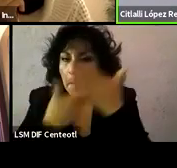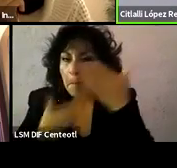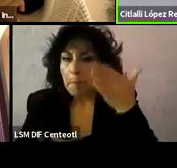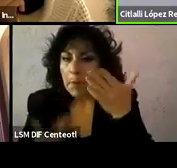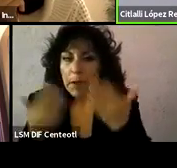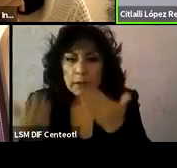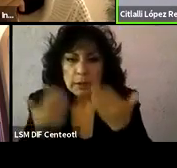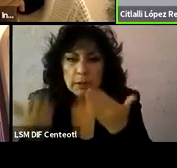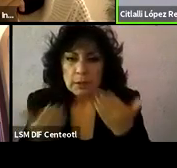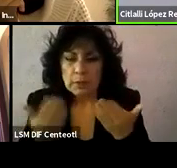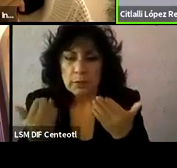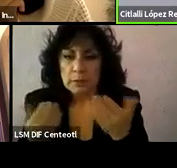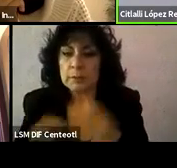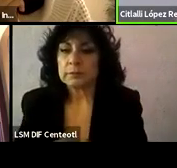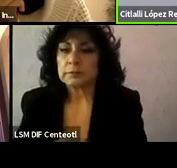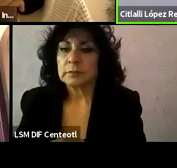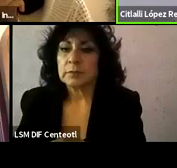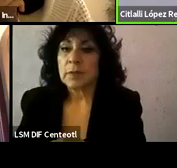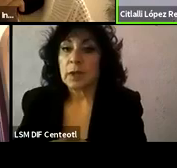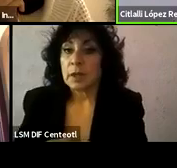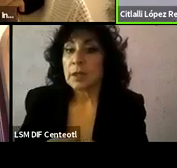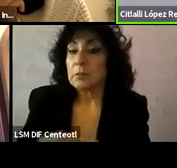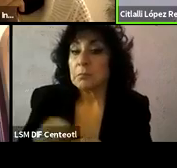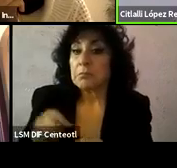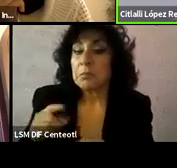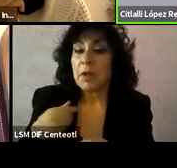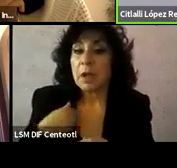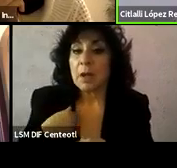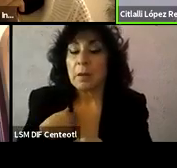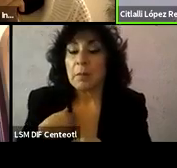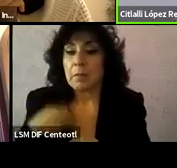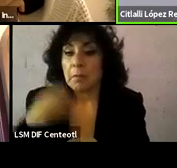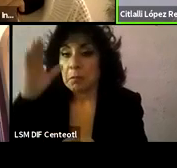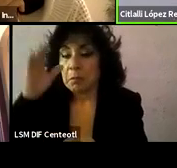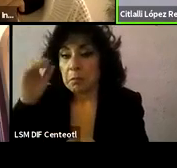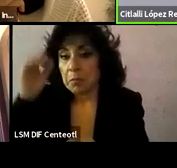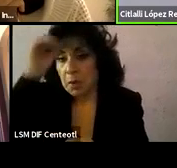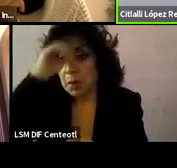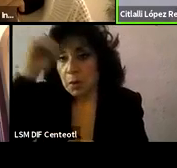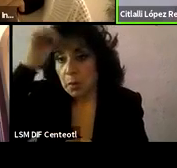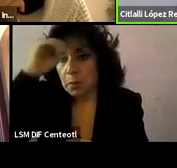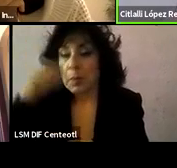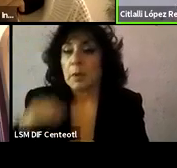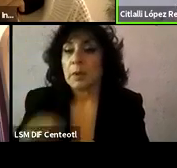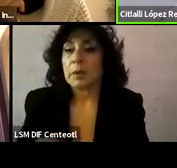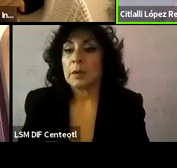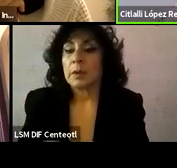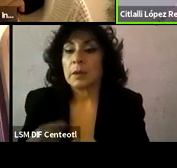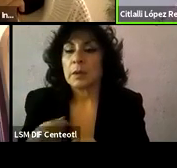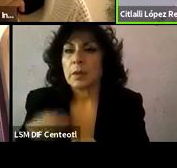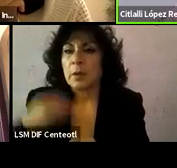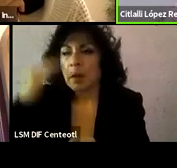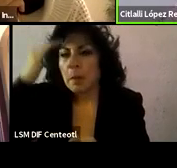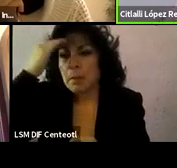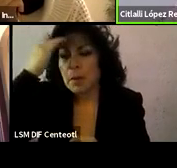me parece que un poco lo tocamos de paso, pero me gustaría igual apuntar algunas cositas, que claro que la educación para la paz debe